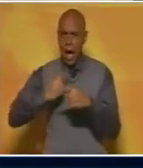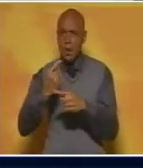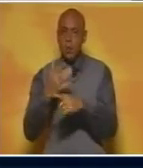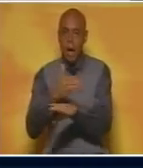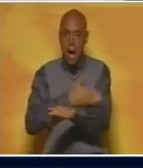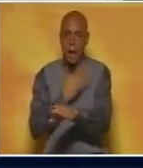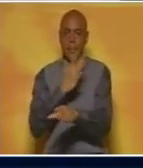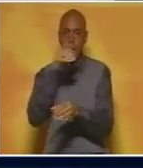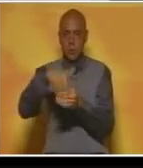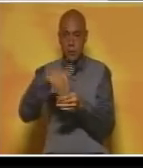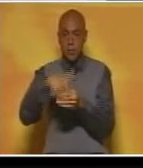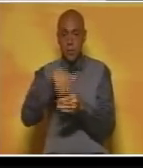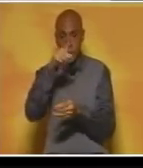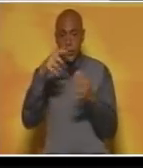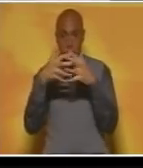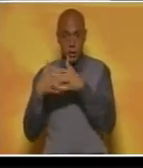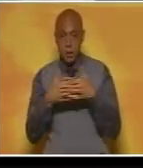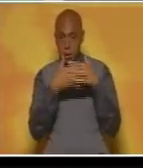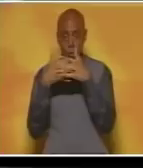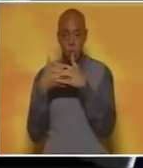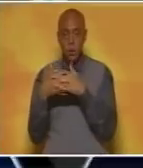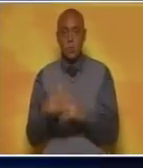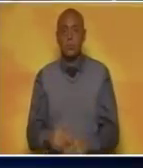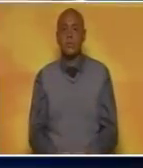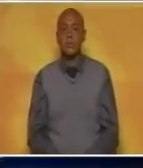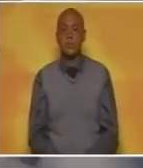elecciones presidenciales en Estados Unidos.